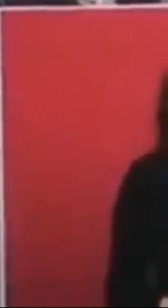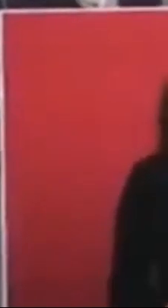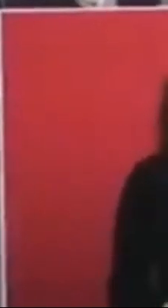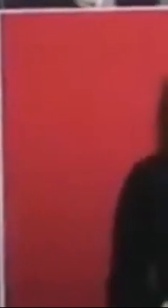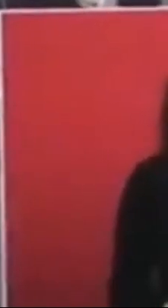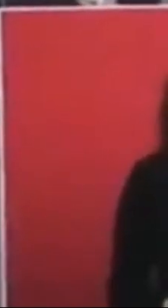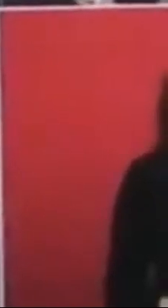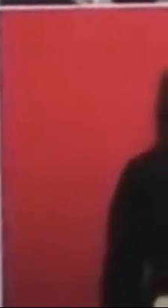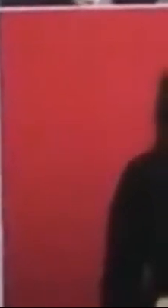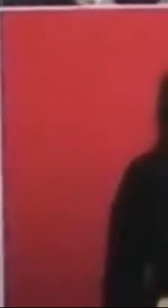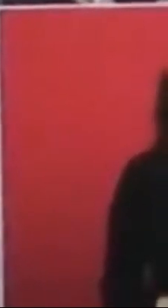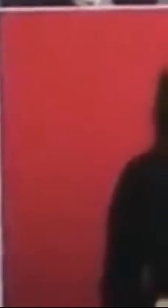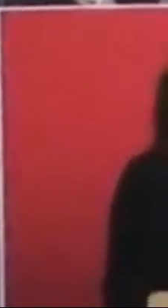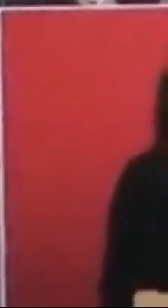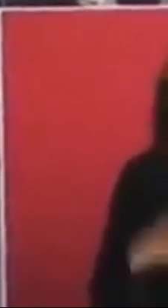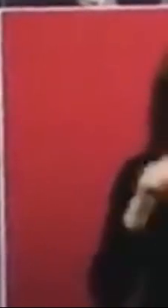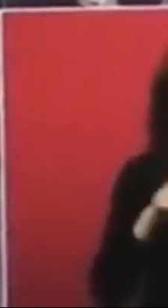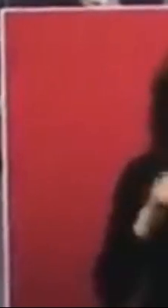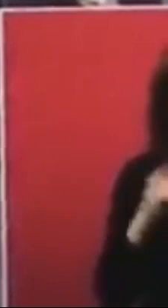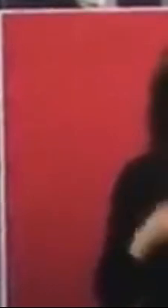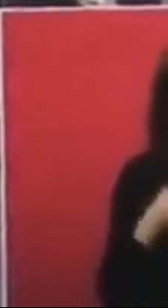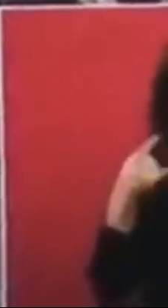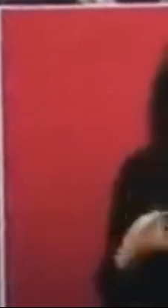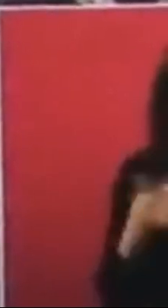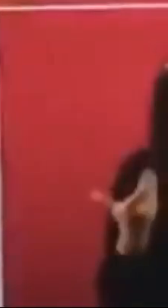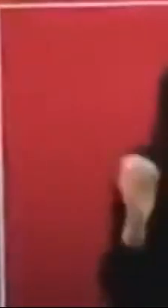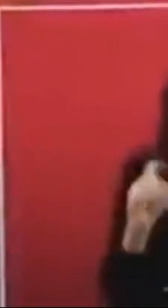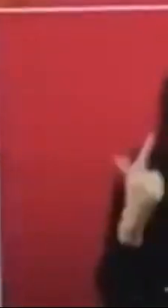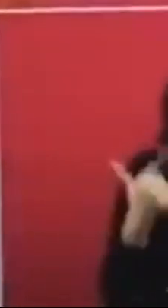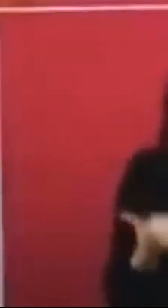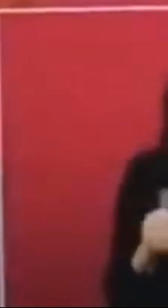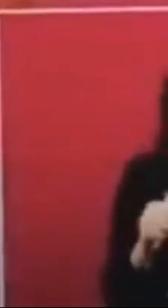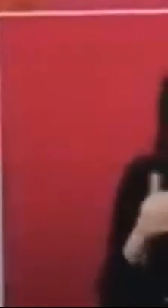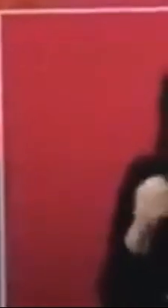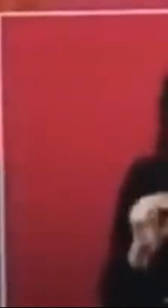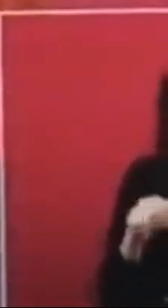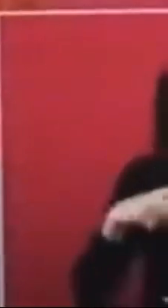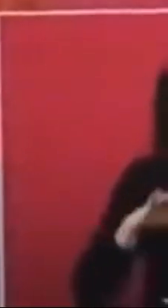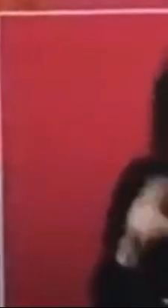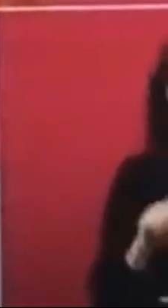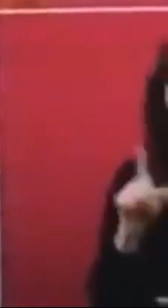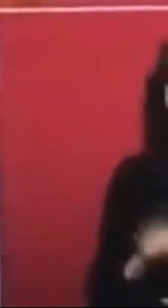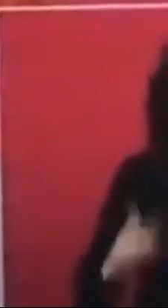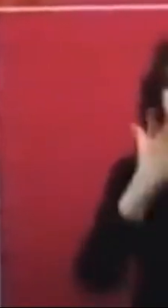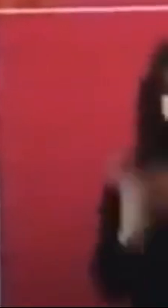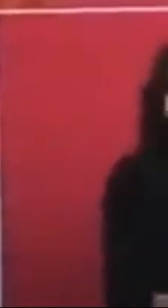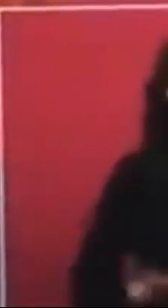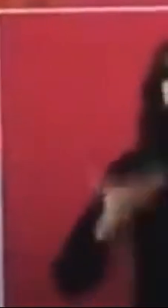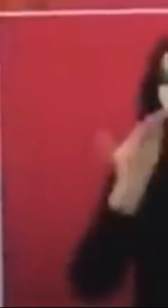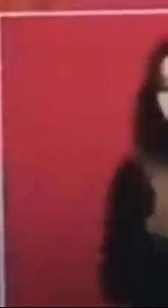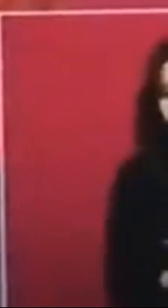se propone por parte de la doctora Olga Sánchez Cordero que se abra un debate que